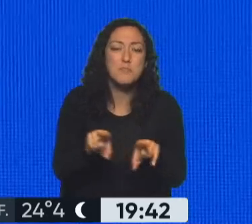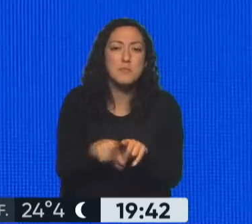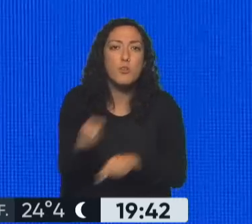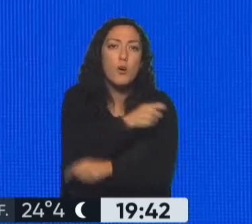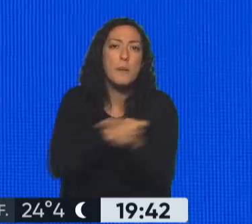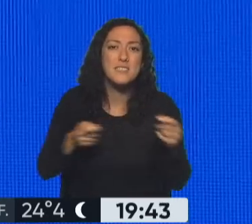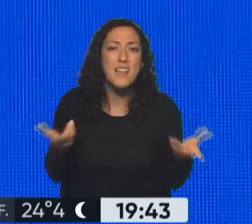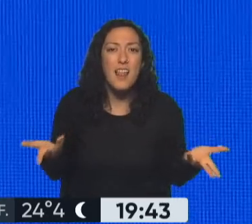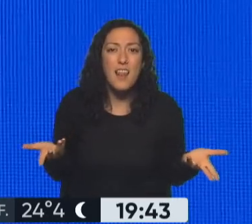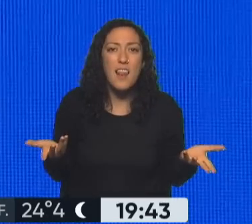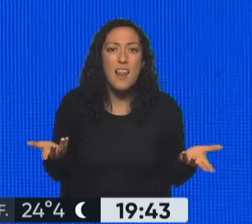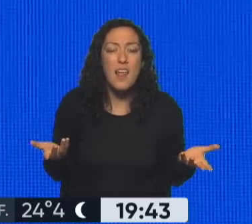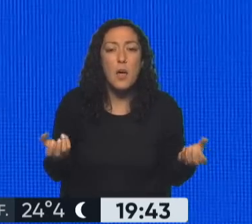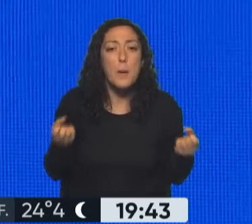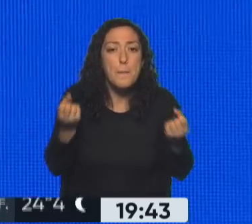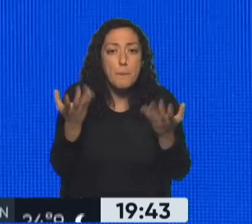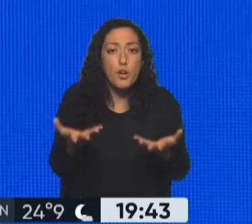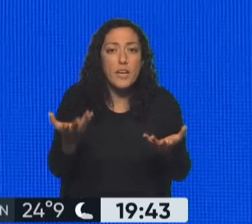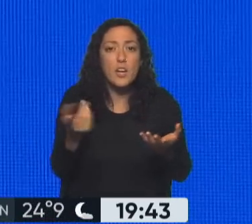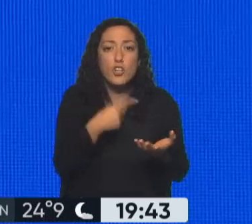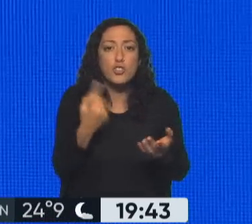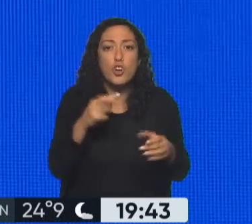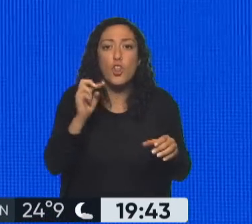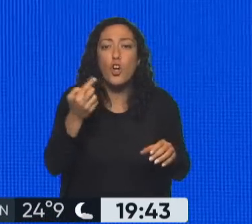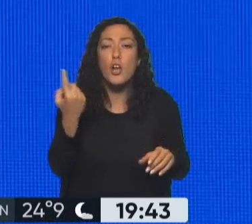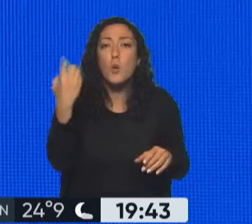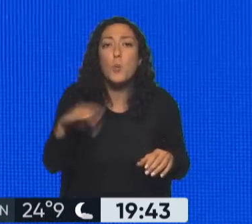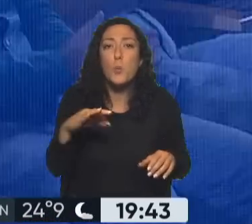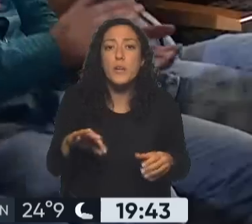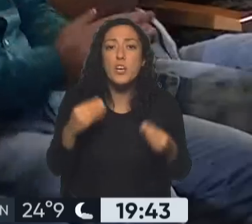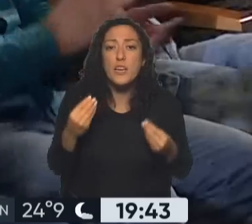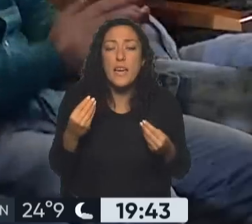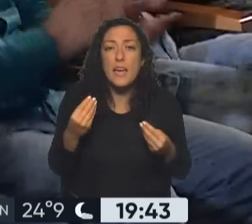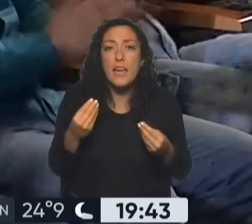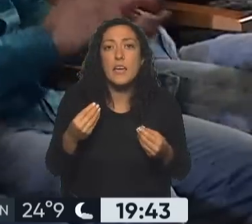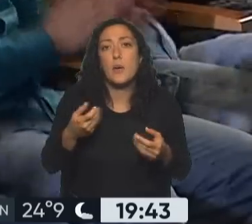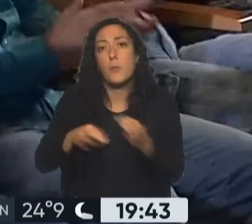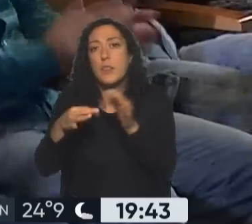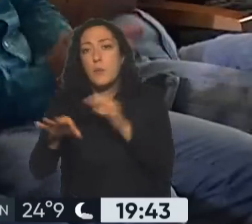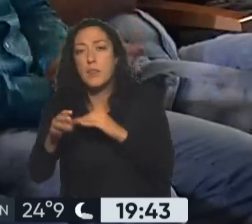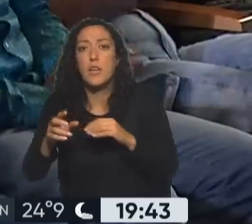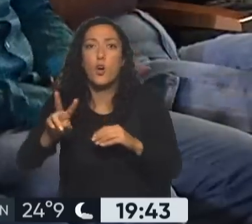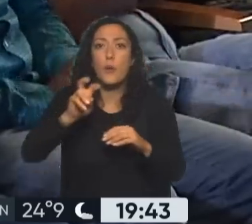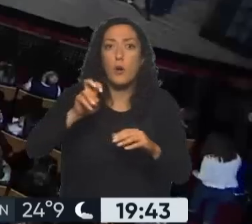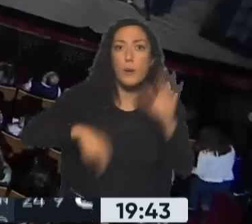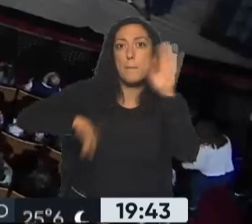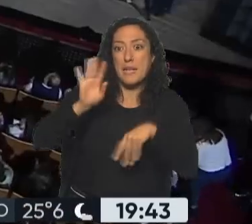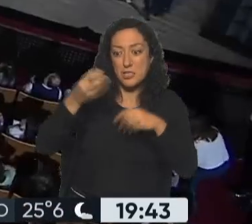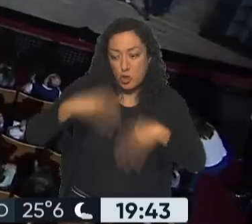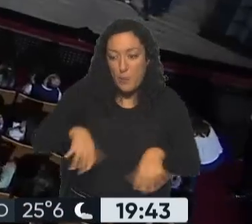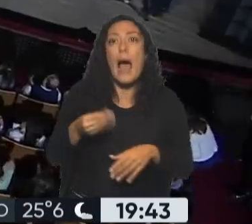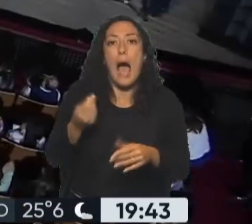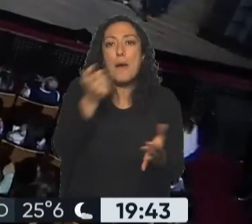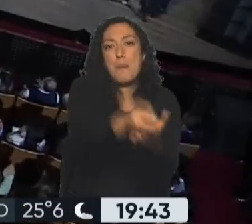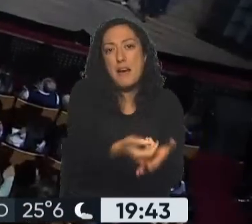comercial, porque nosotros los únicos dólares que producimos son los dólares del superávit comercial. Entonces, cuando